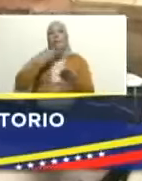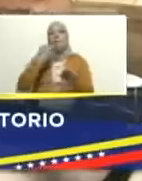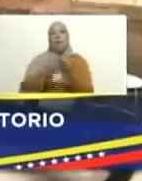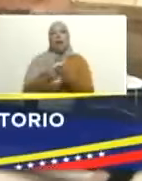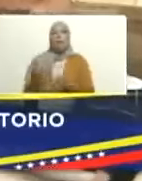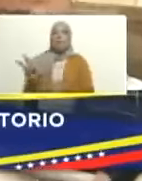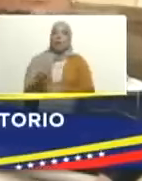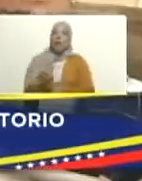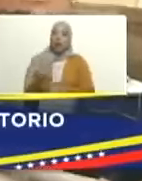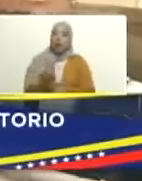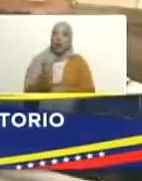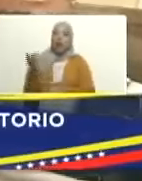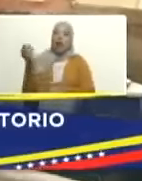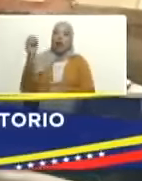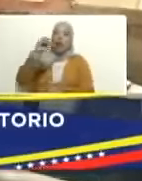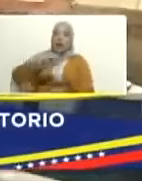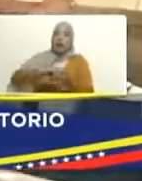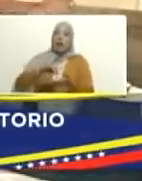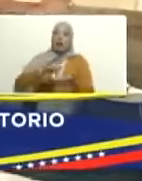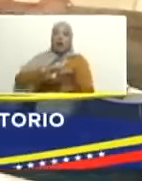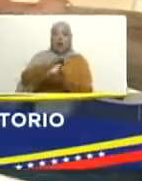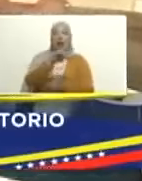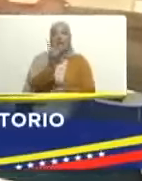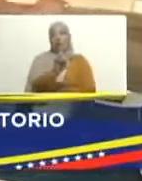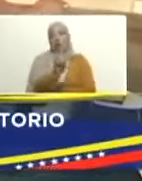Patria. Regresan.